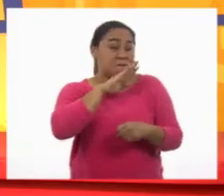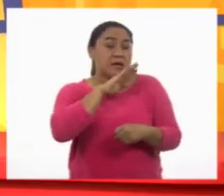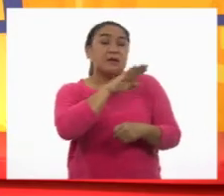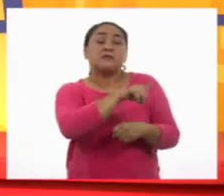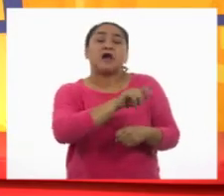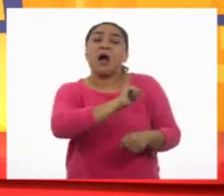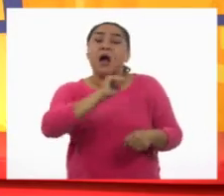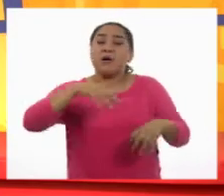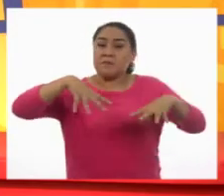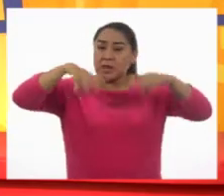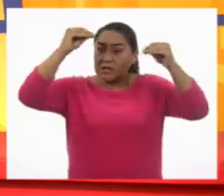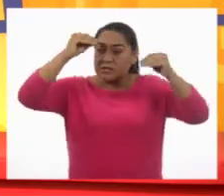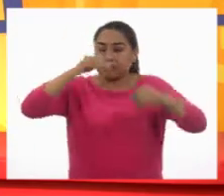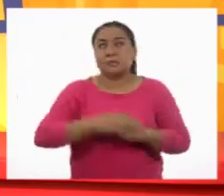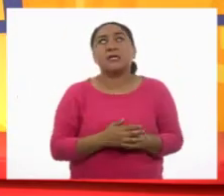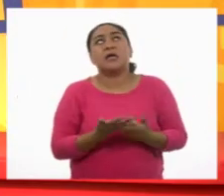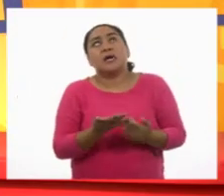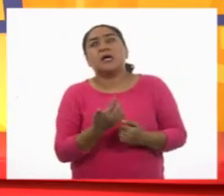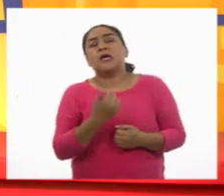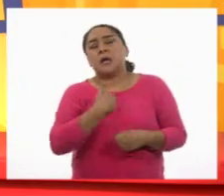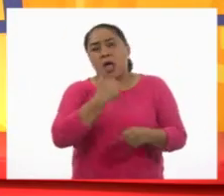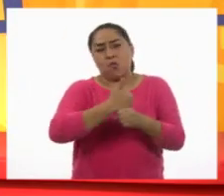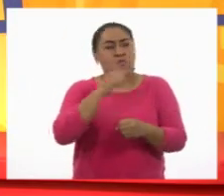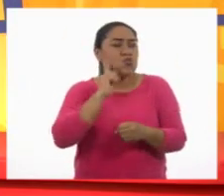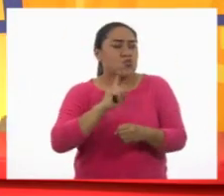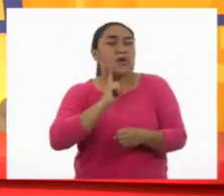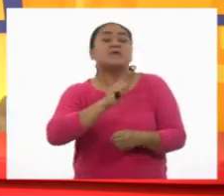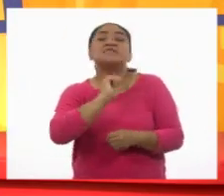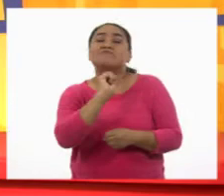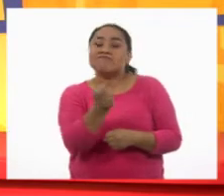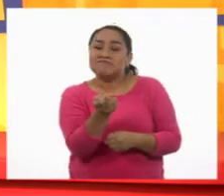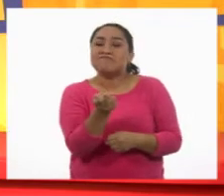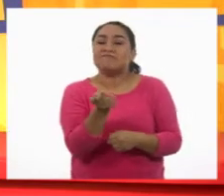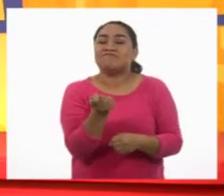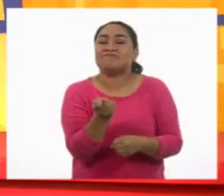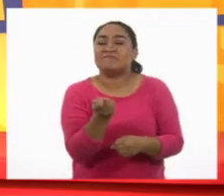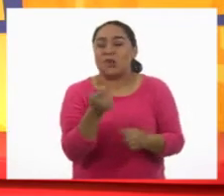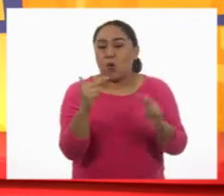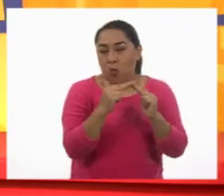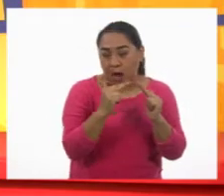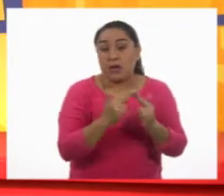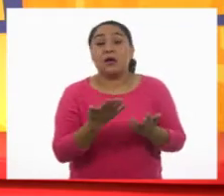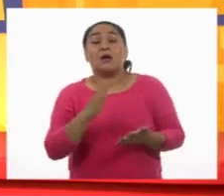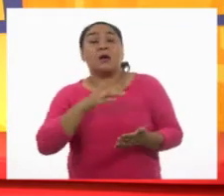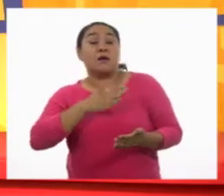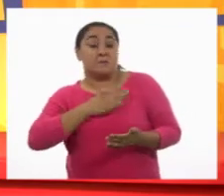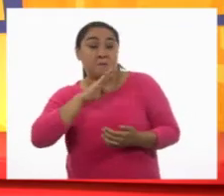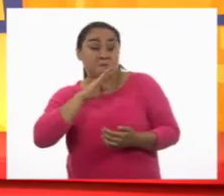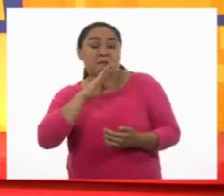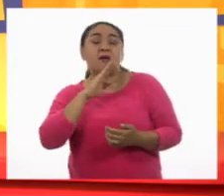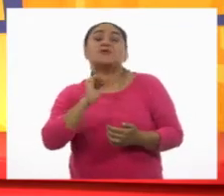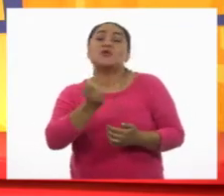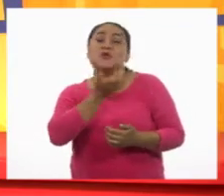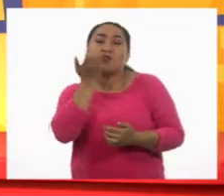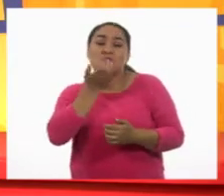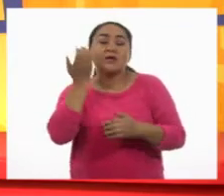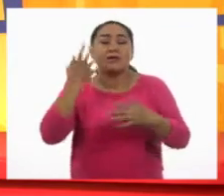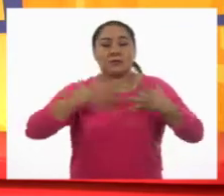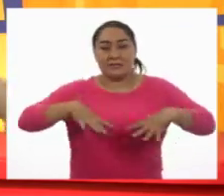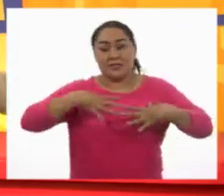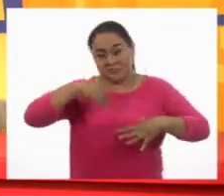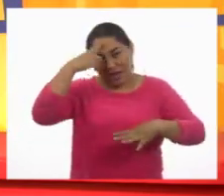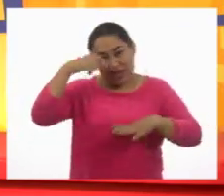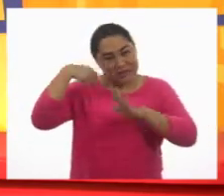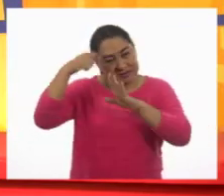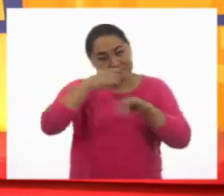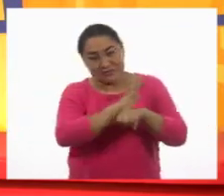Porras se dedicaba al hogar. Mi mamá es diseñadora de vestuario para teatro y cine. Y yo soy conductor de televisión. O